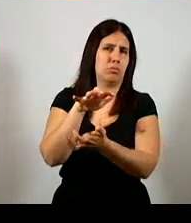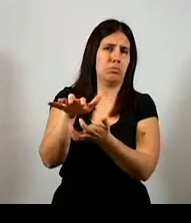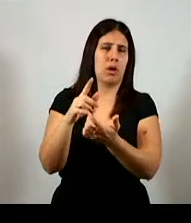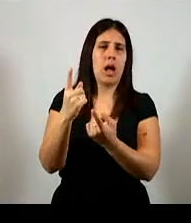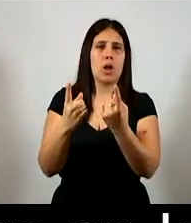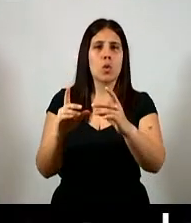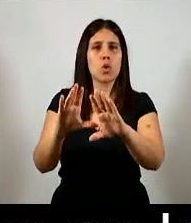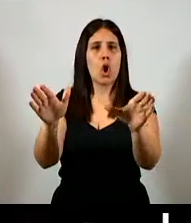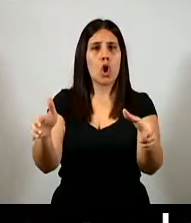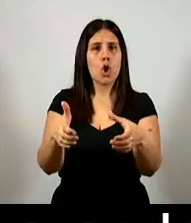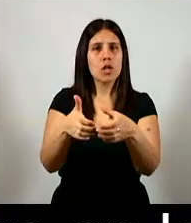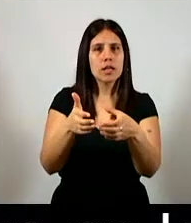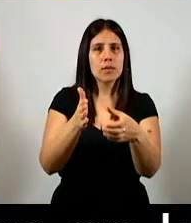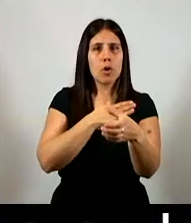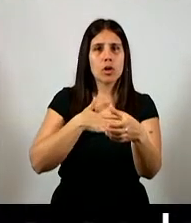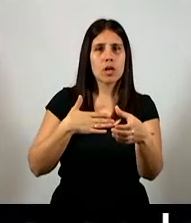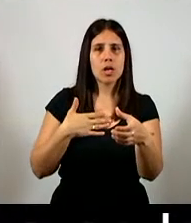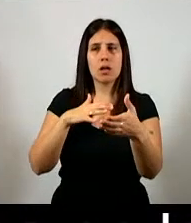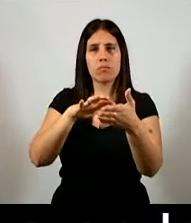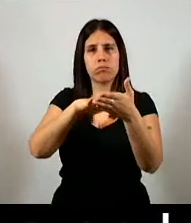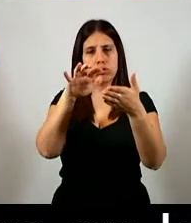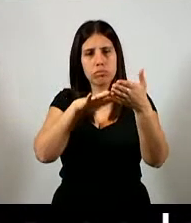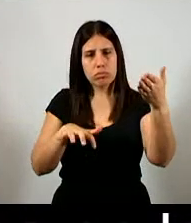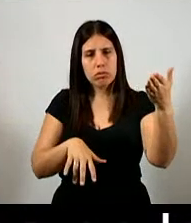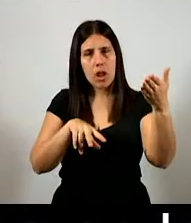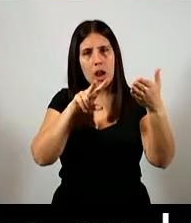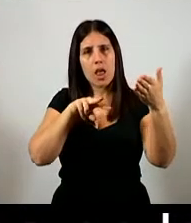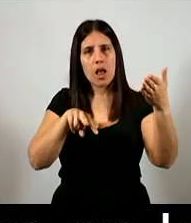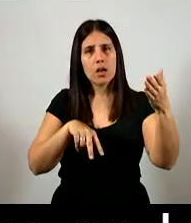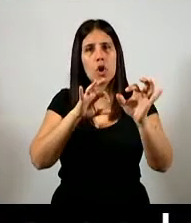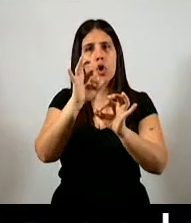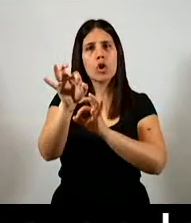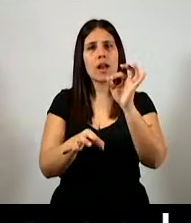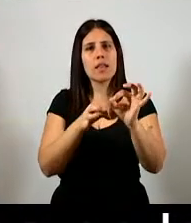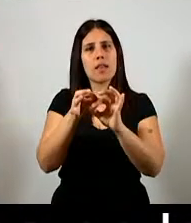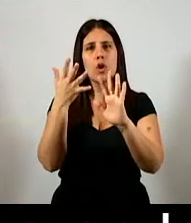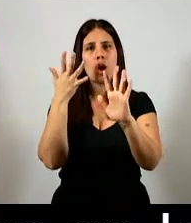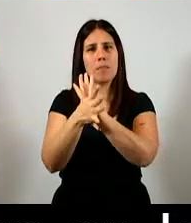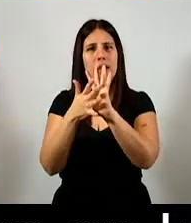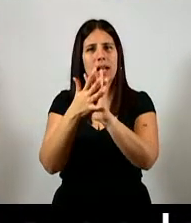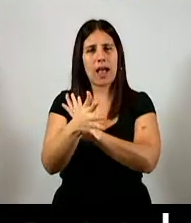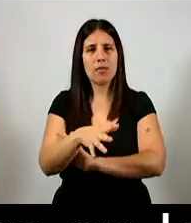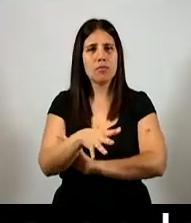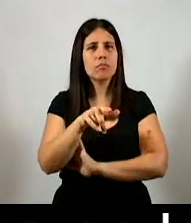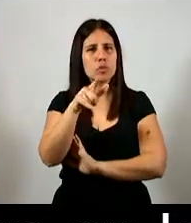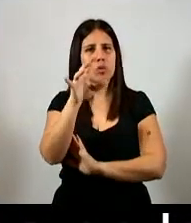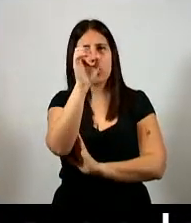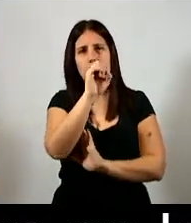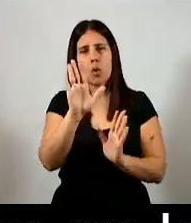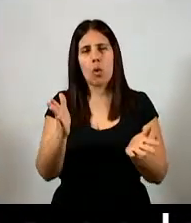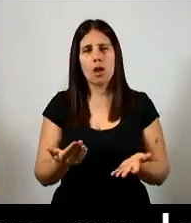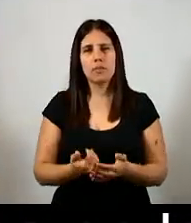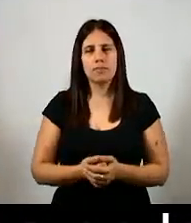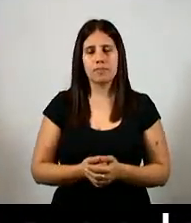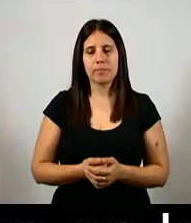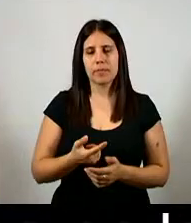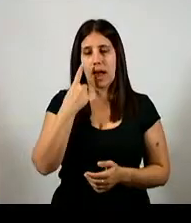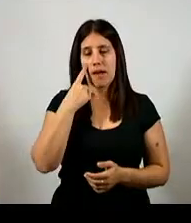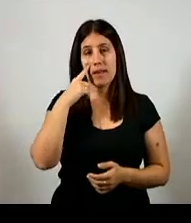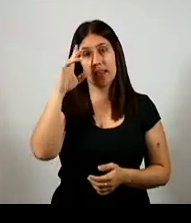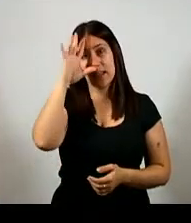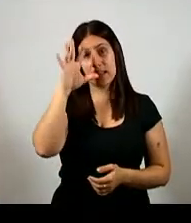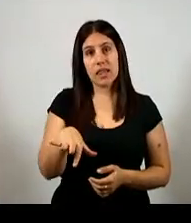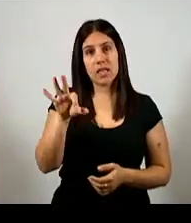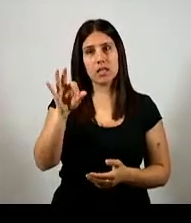querían leer manifiestos y la organización ha explicado el porqué. ¿Qué opina al respecto? Sí, muchas gracias. Mire, la decisión la ha tomado